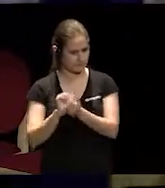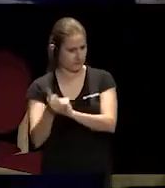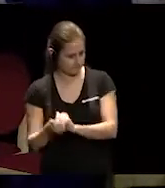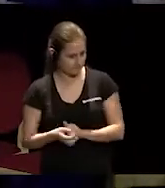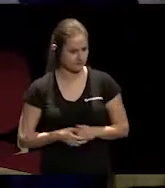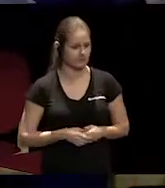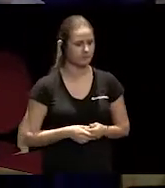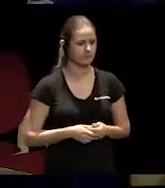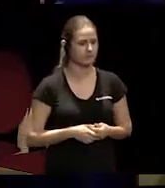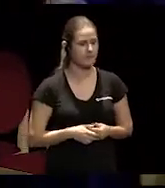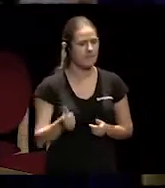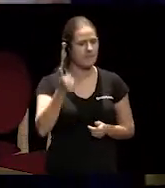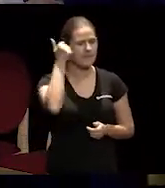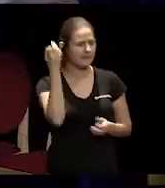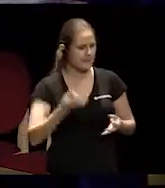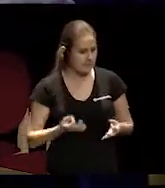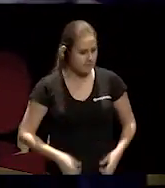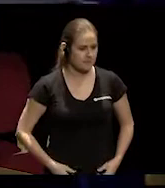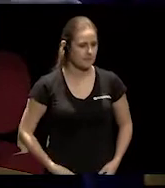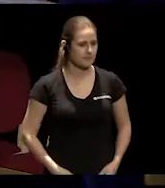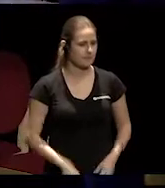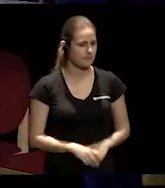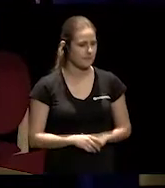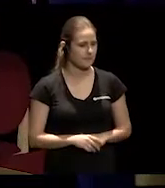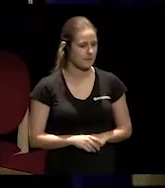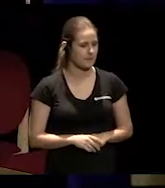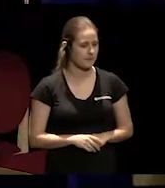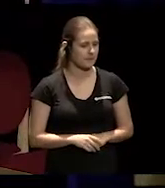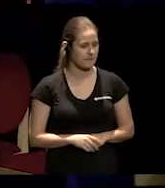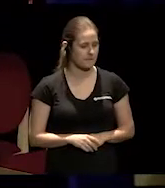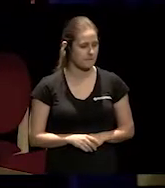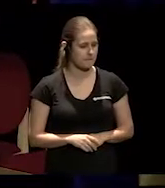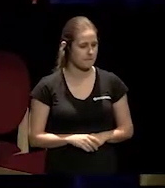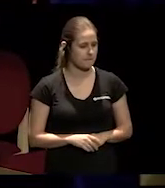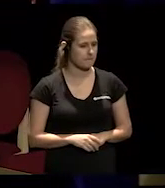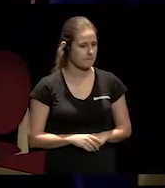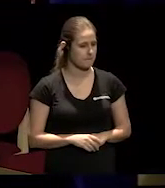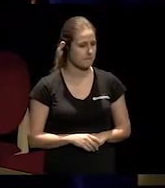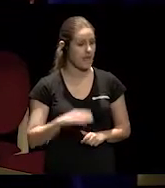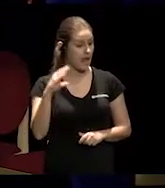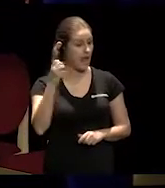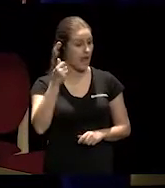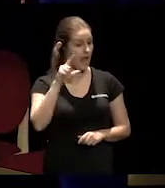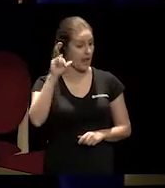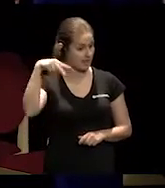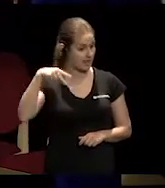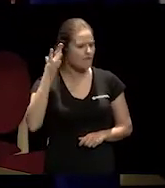más? ¿Qué más? ¿Por qué otra cosa? Colin Salmon es famoso. Colin también es famoso por